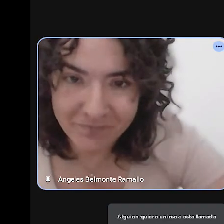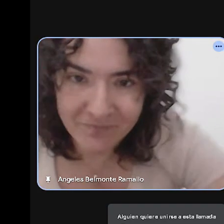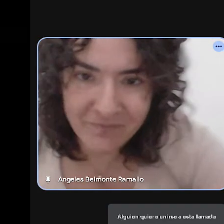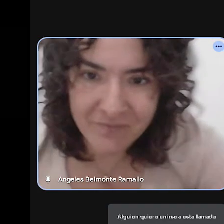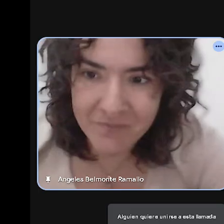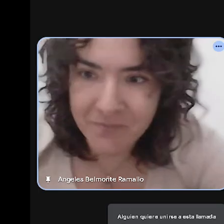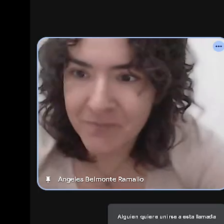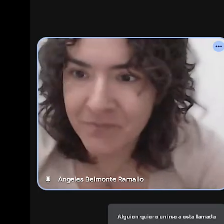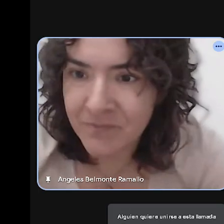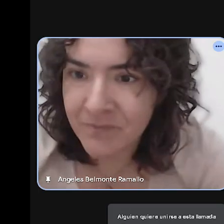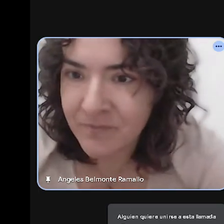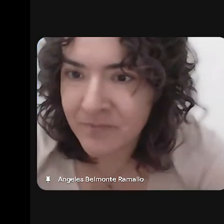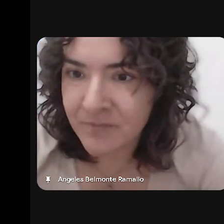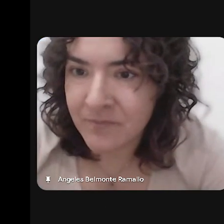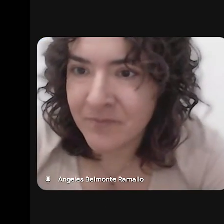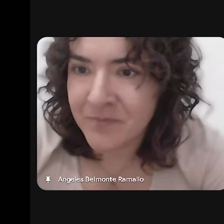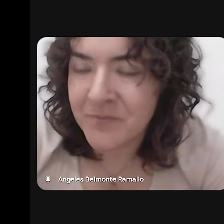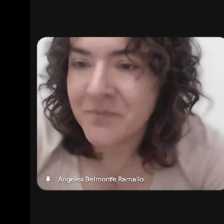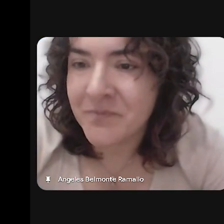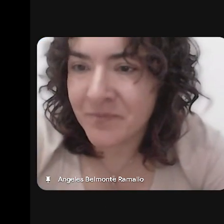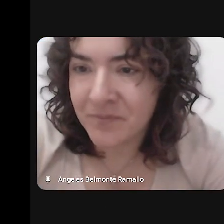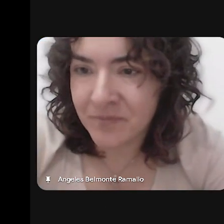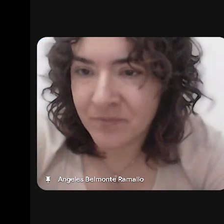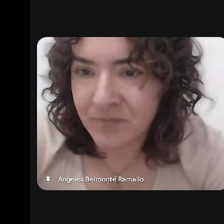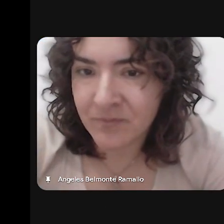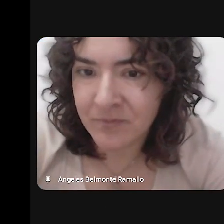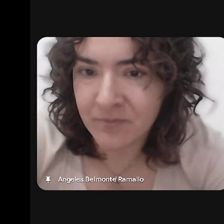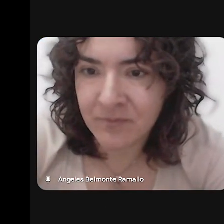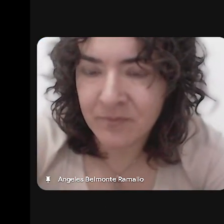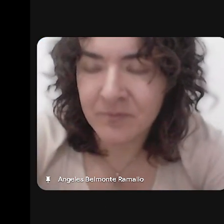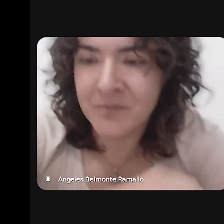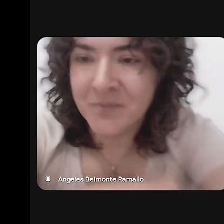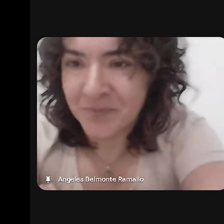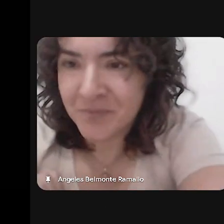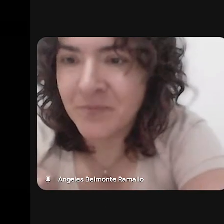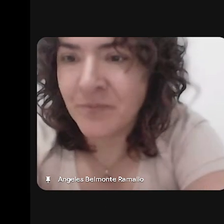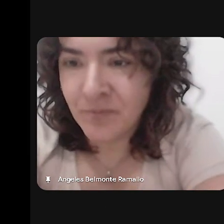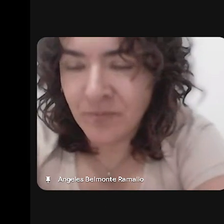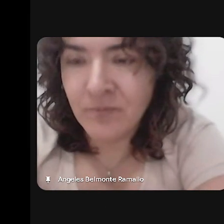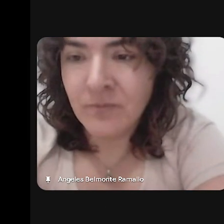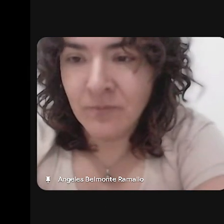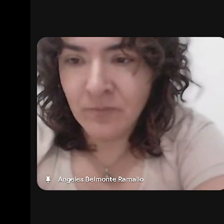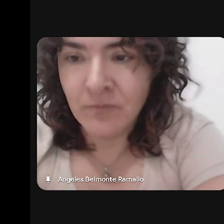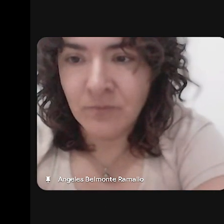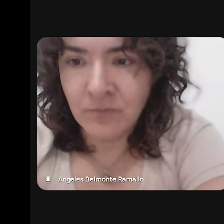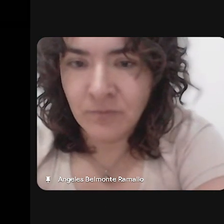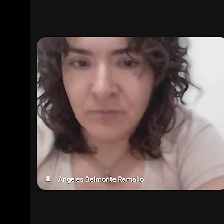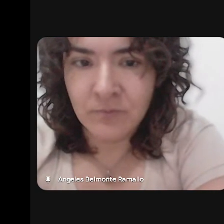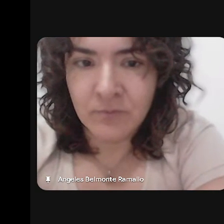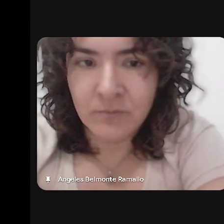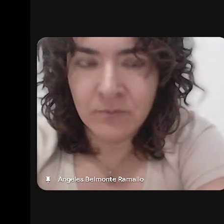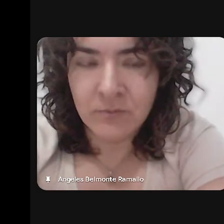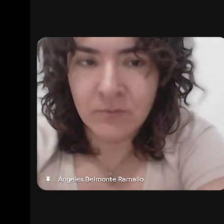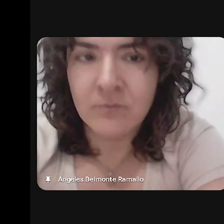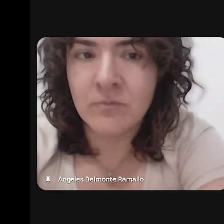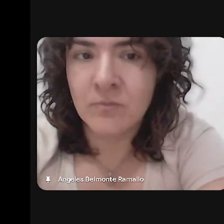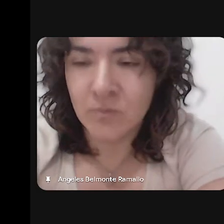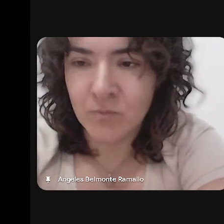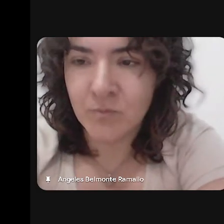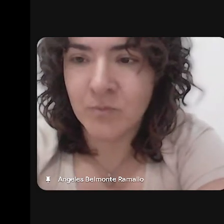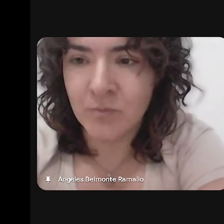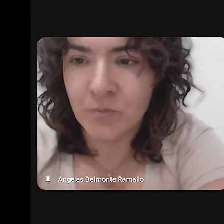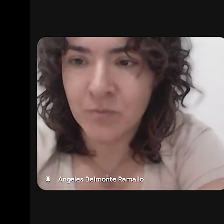pasó. Y comúnmente, por eso te dije el anterior, que no todos los